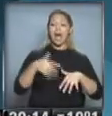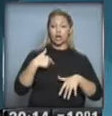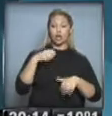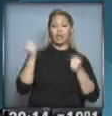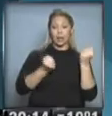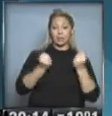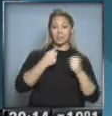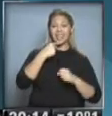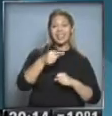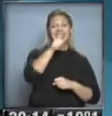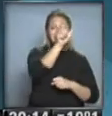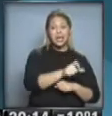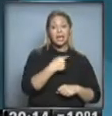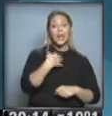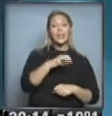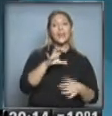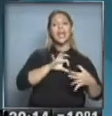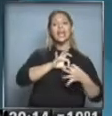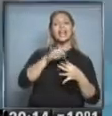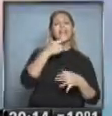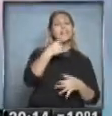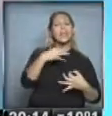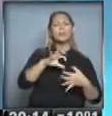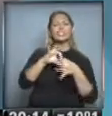según declaró el sindicalista, merece solidaridad.